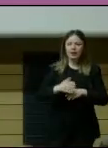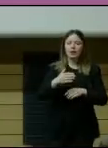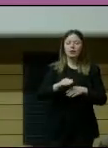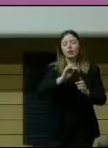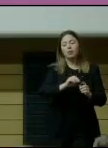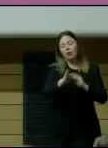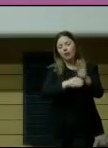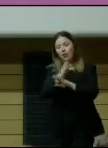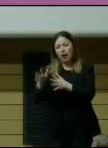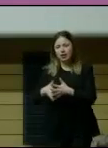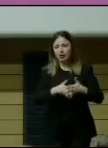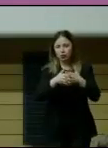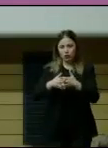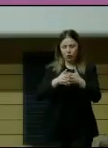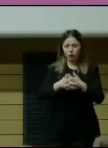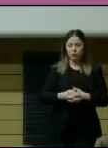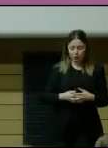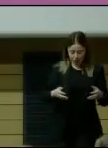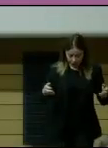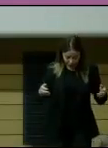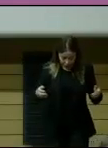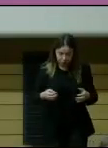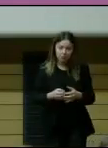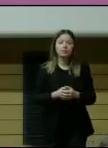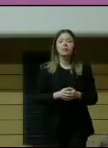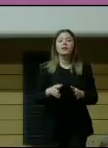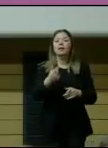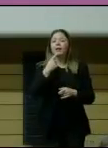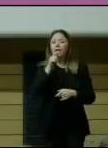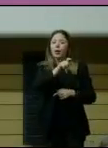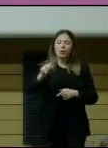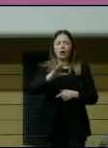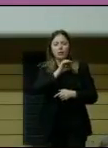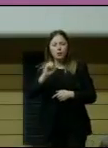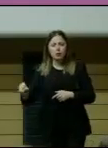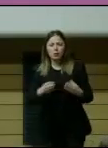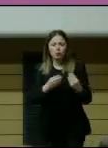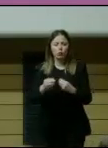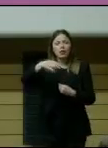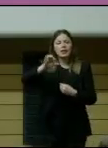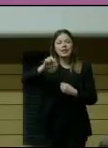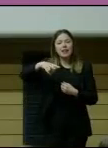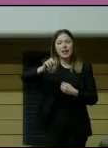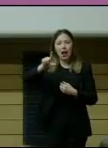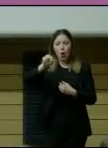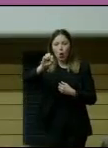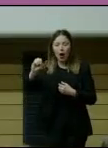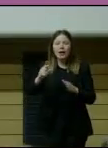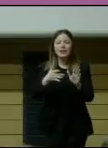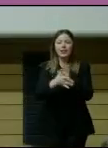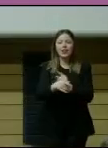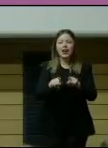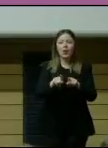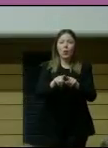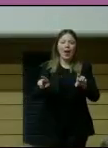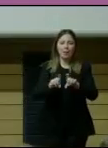Estados Unidos. Pero, obviamente, que había tanta legión de adictos de que fue insuficiente. Y luego Sinaloa sí que fue el